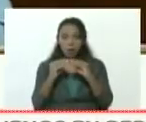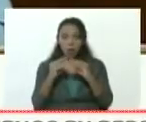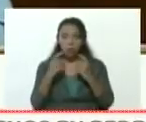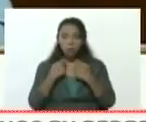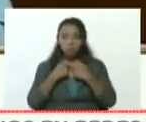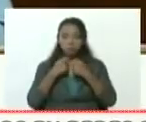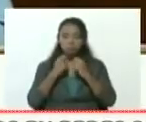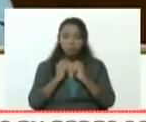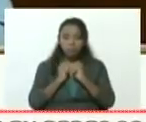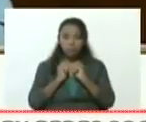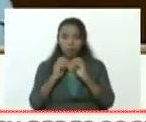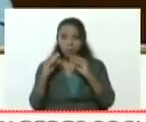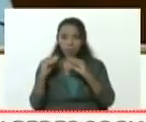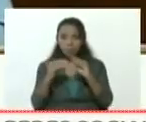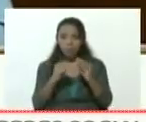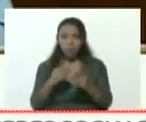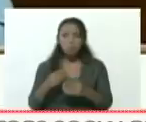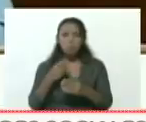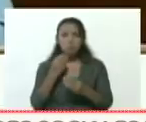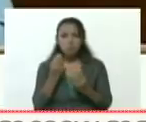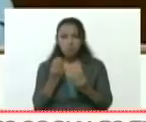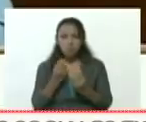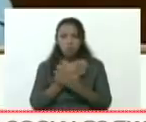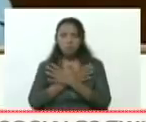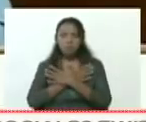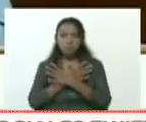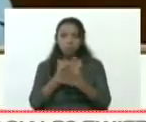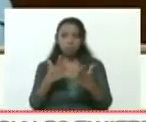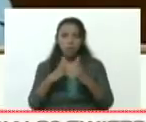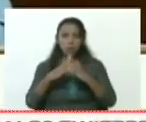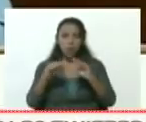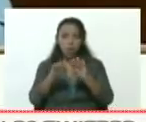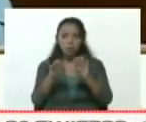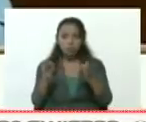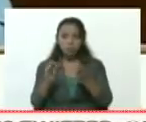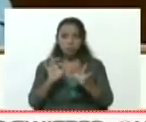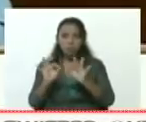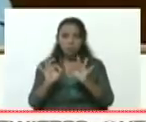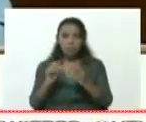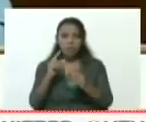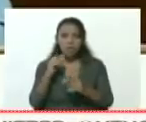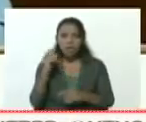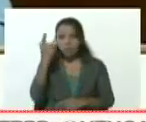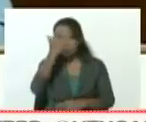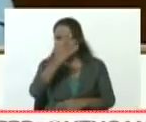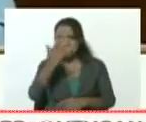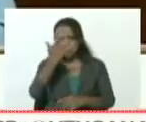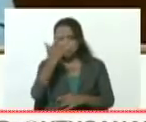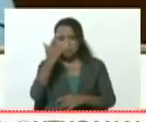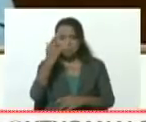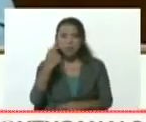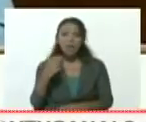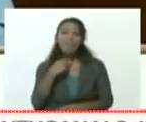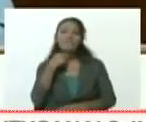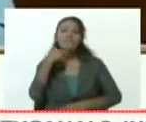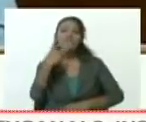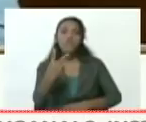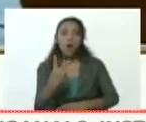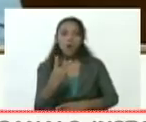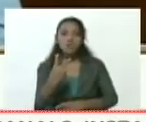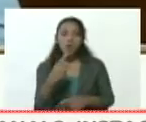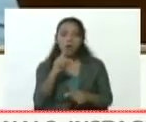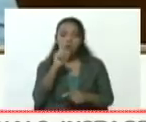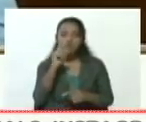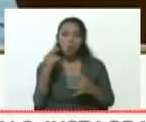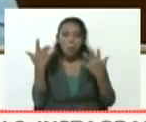con Venezuela en todos los escenarios. Todos los escenarios, Sudáfrica levanta su voz y levanta su mano